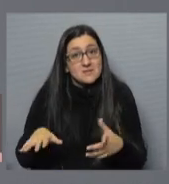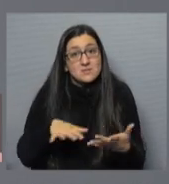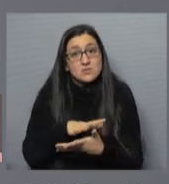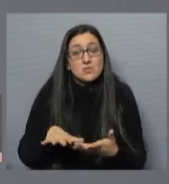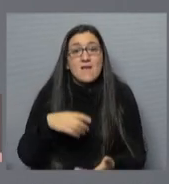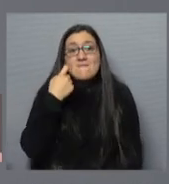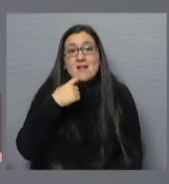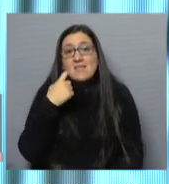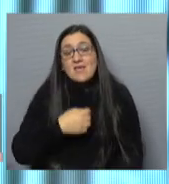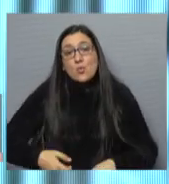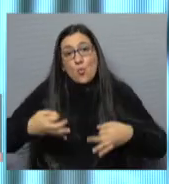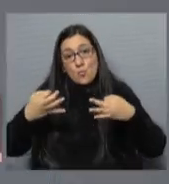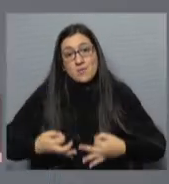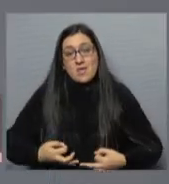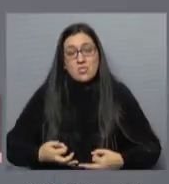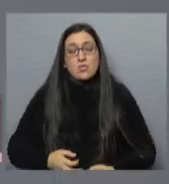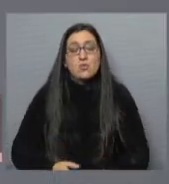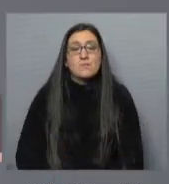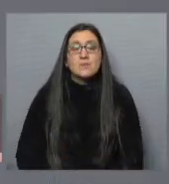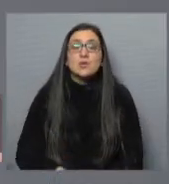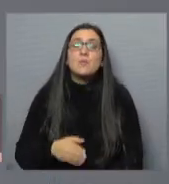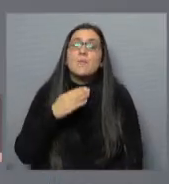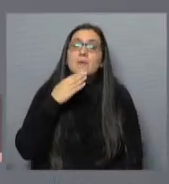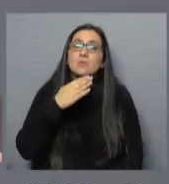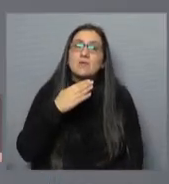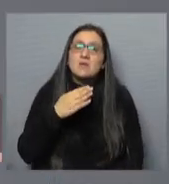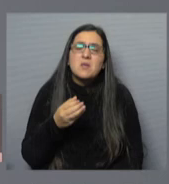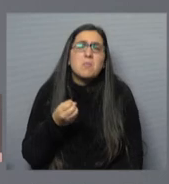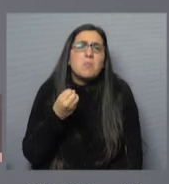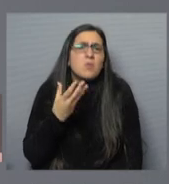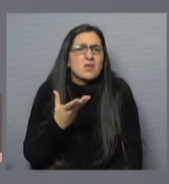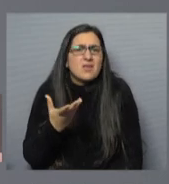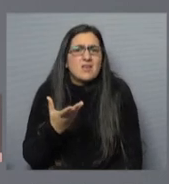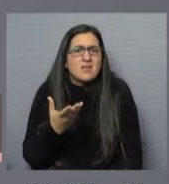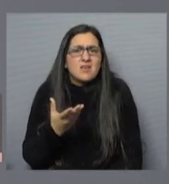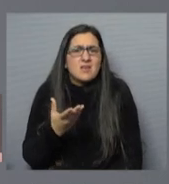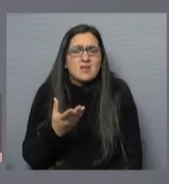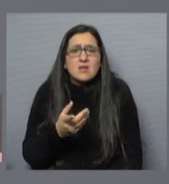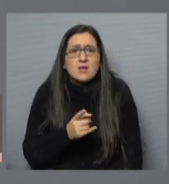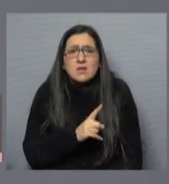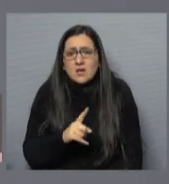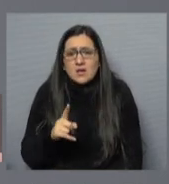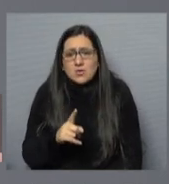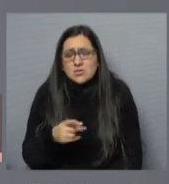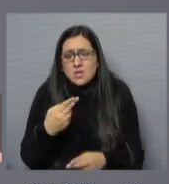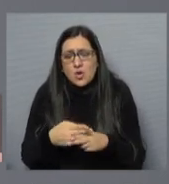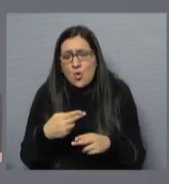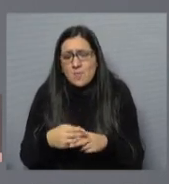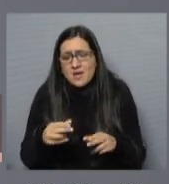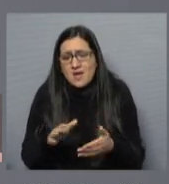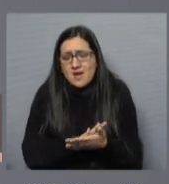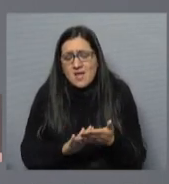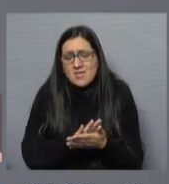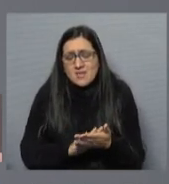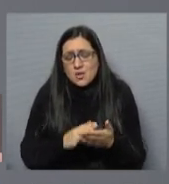de cumplimiento. Exacto. Y como decía, preguntaba Josema recién, ¿a qué atribuye esa? Que no se aplique efectivamente la ley de